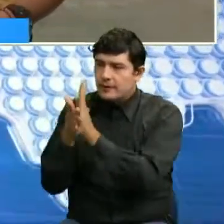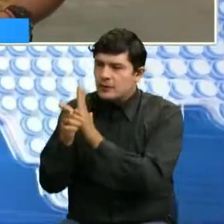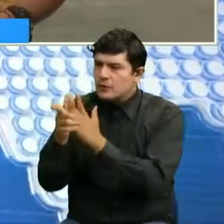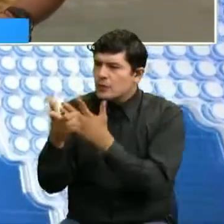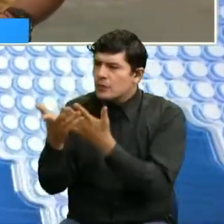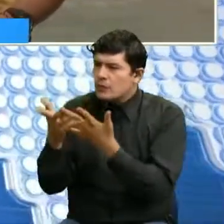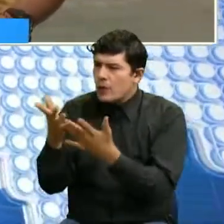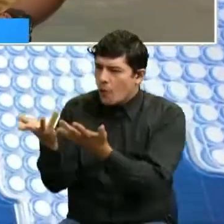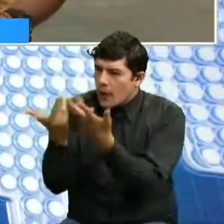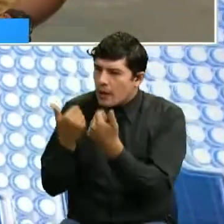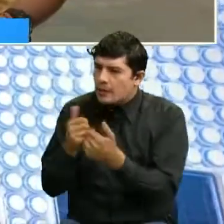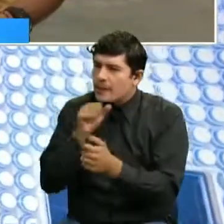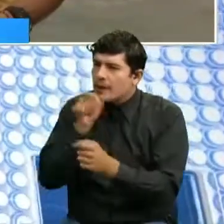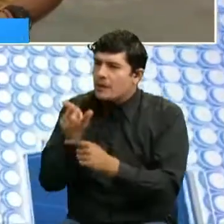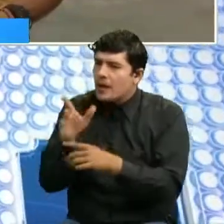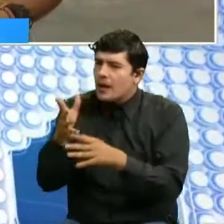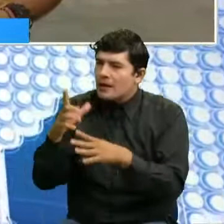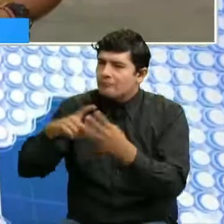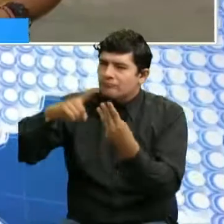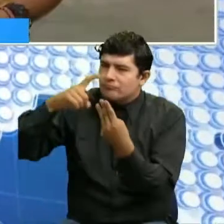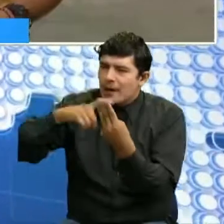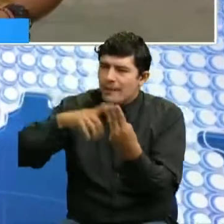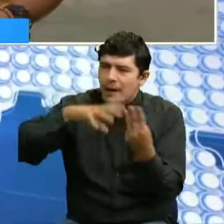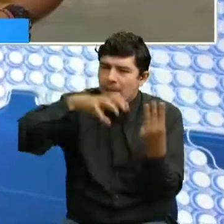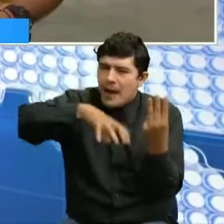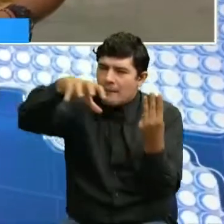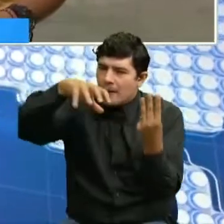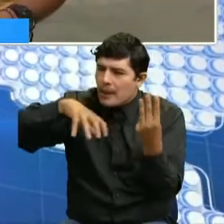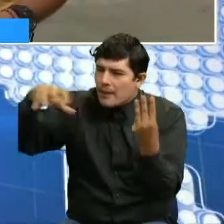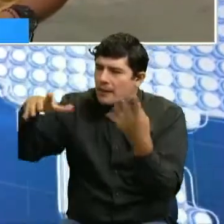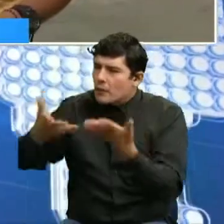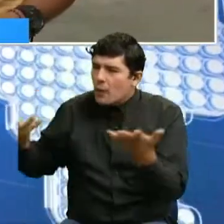esos operativos y qué dicen las autoridades al respecto?